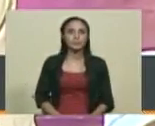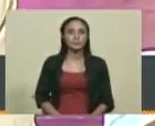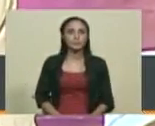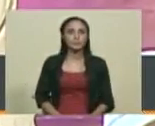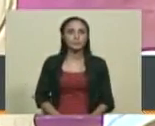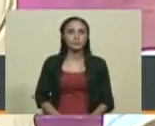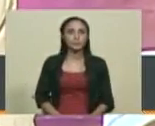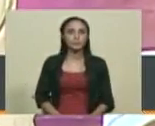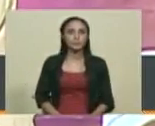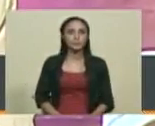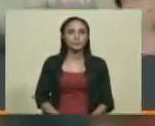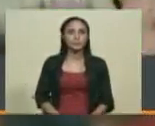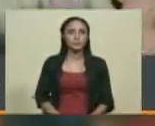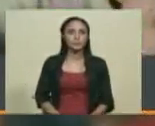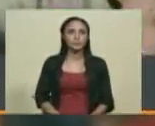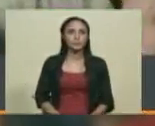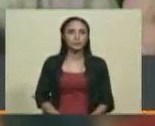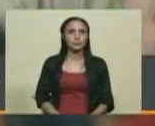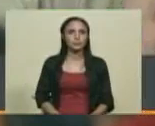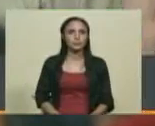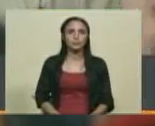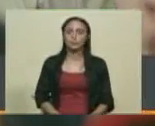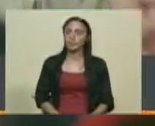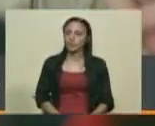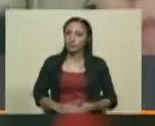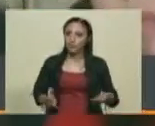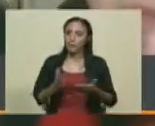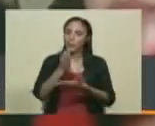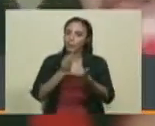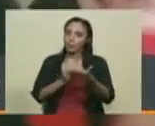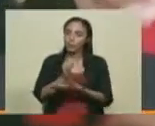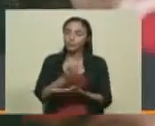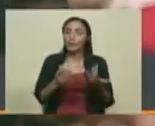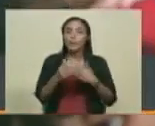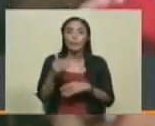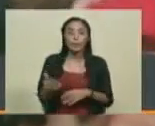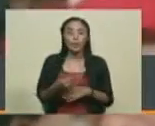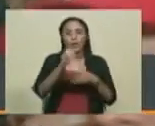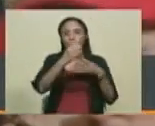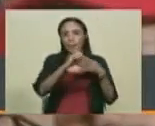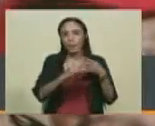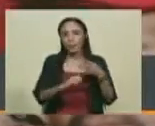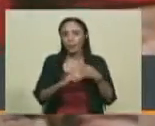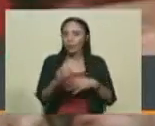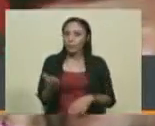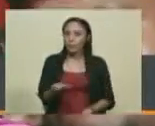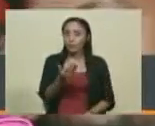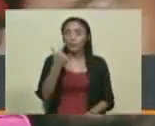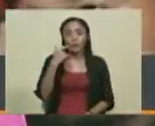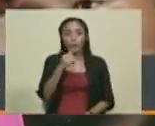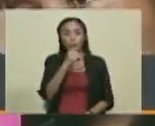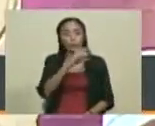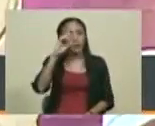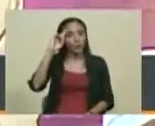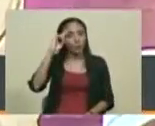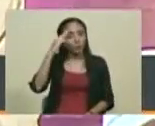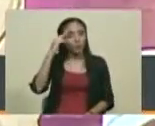compañero, y para avanzar. Un elemento muy importante que quiero ratificar,